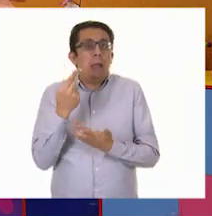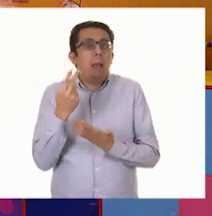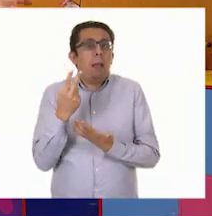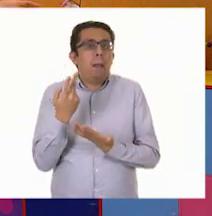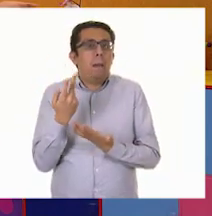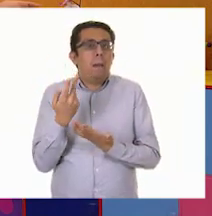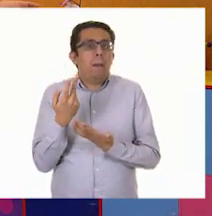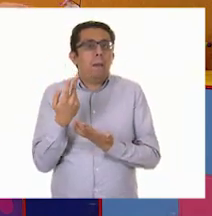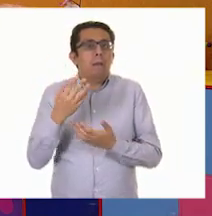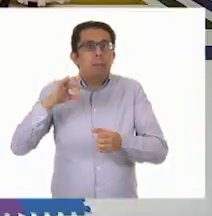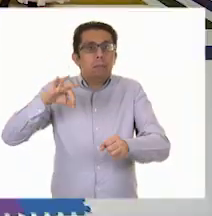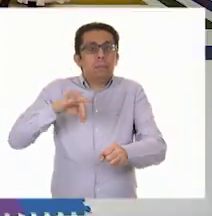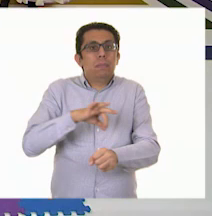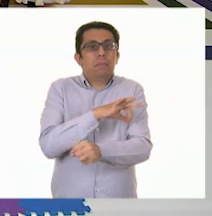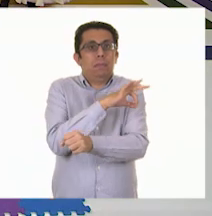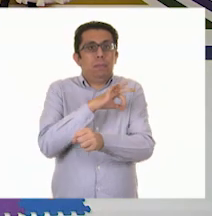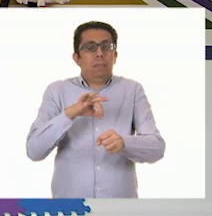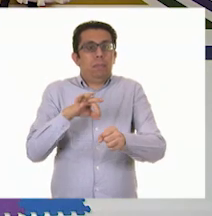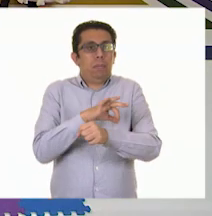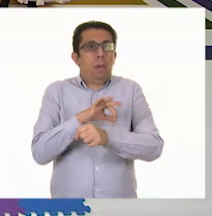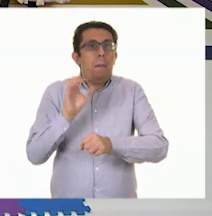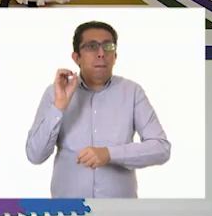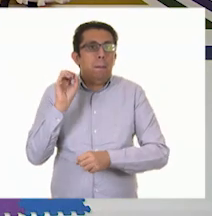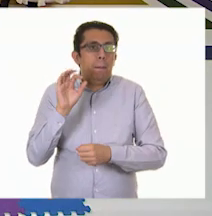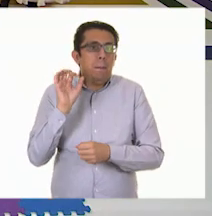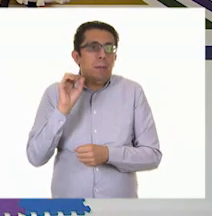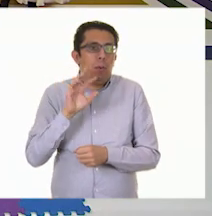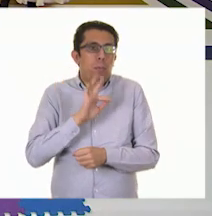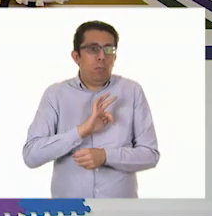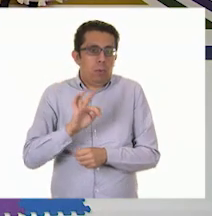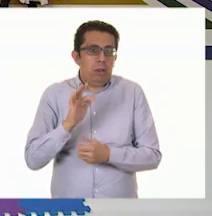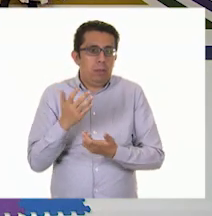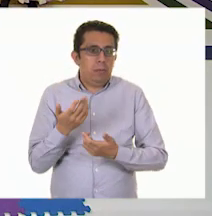poder escucharla siempre. ¡Mira, Franz Schubert!